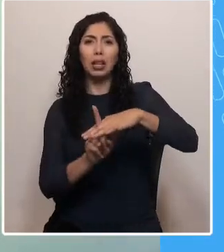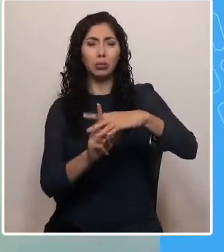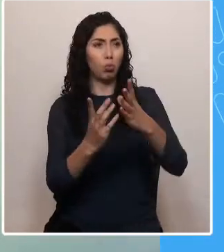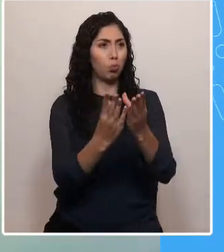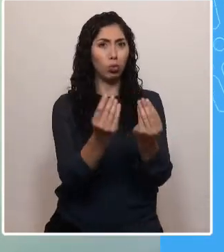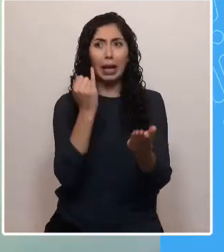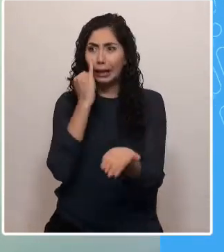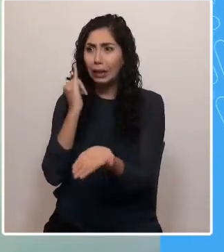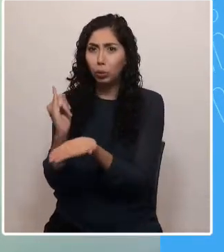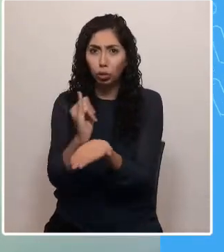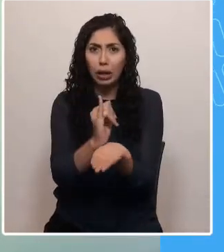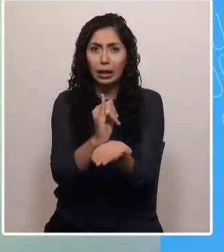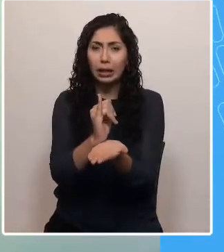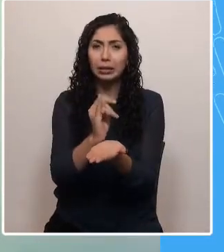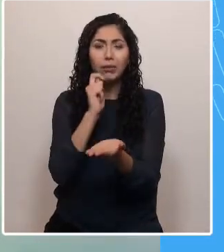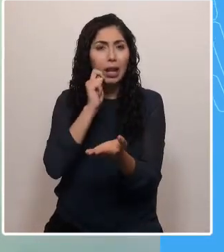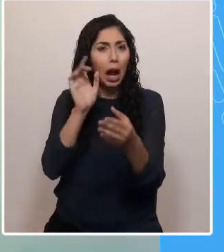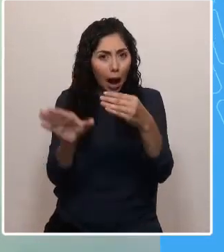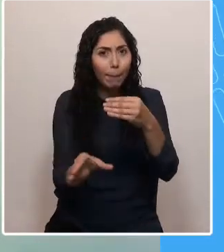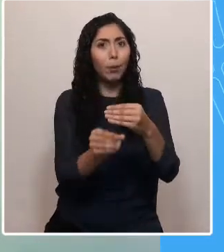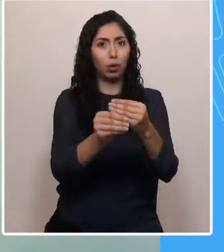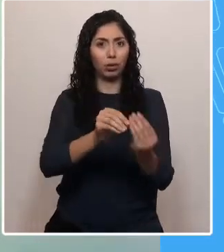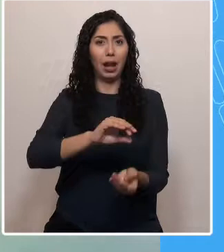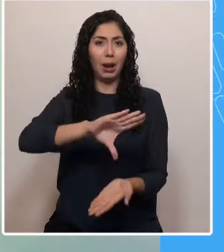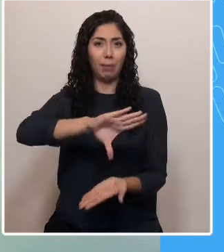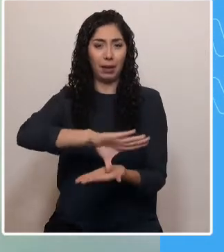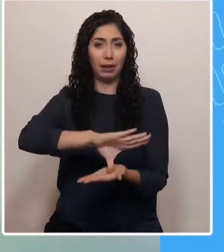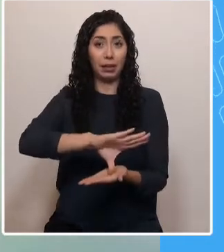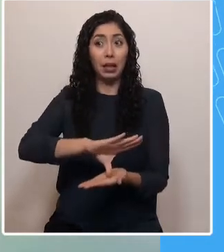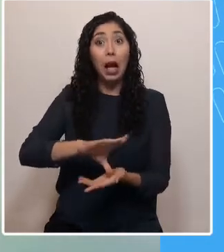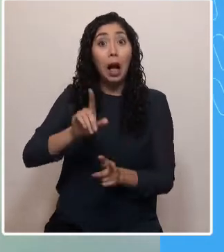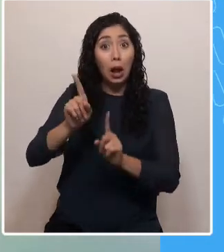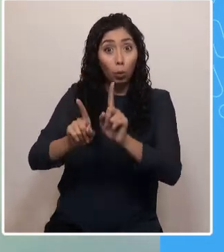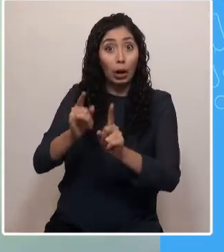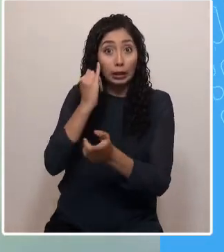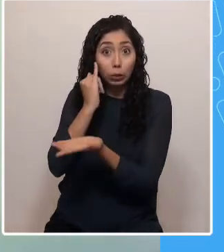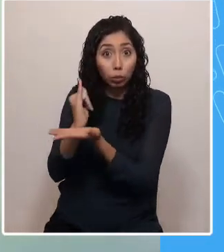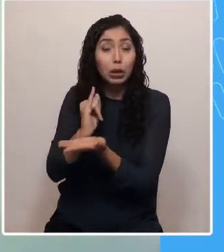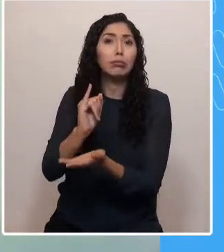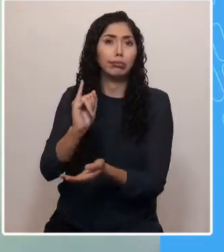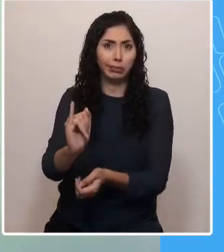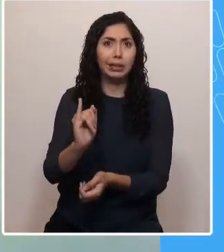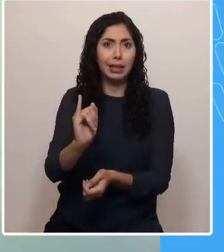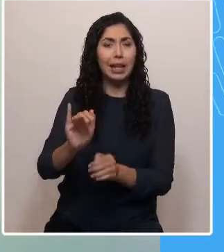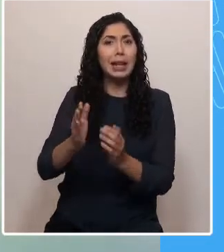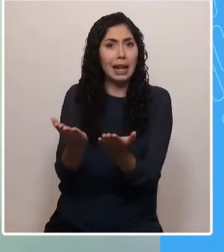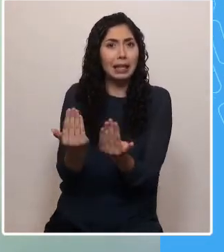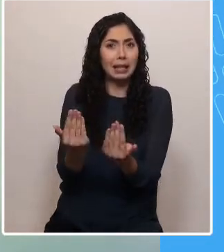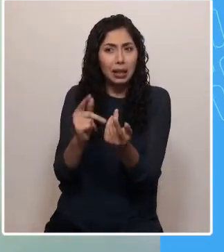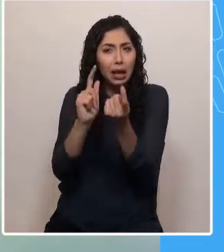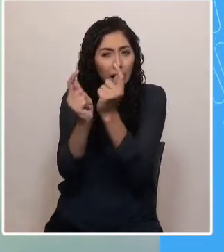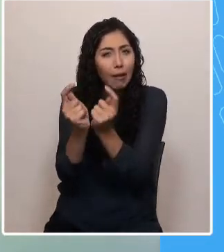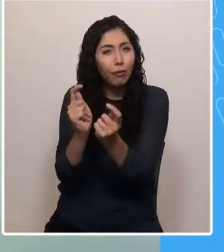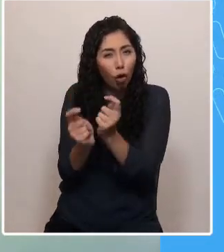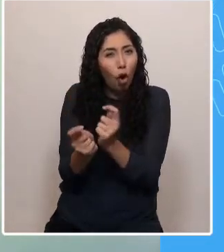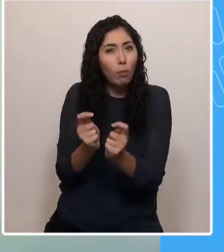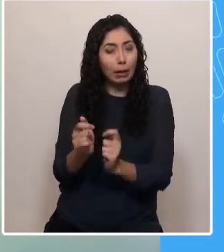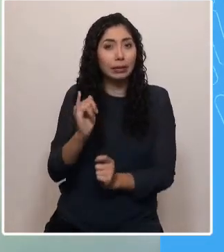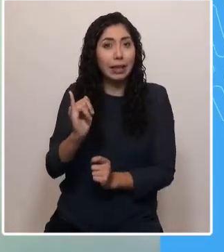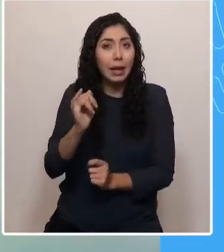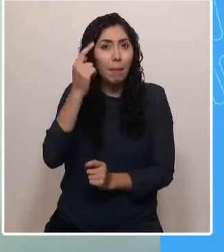gran aporte a la nación. Si bien muchas de ellas requieren de más apoyo, de reformas y modernización, pero